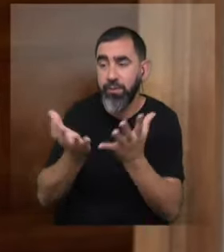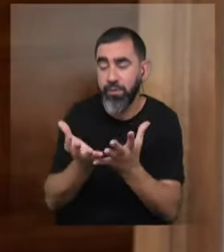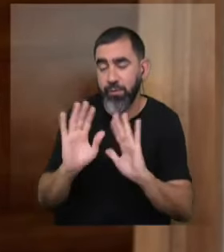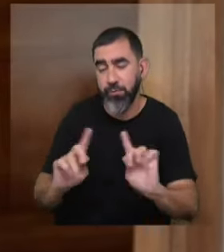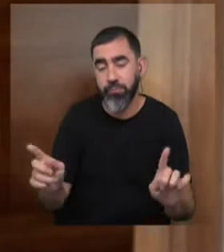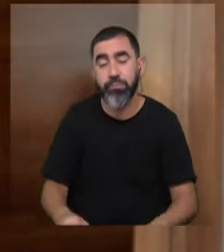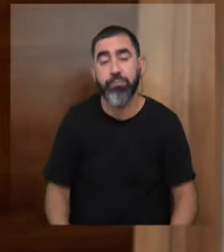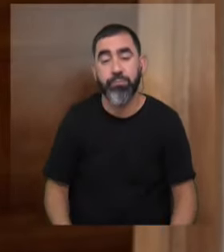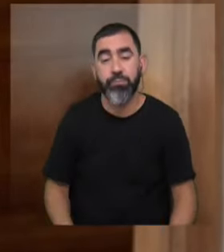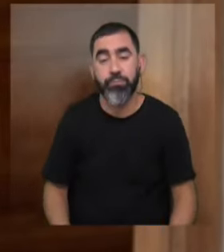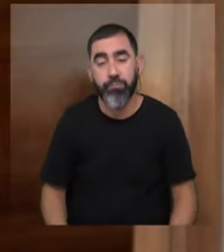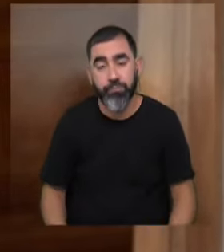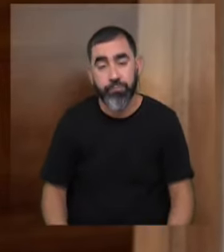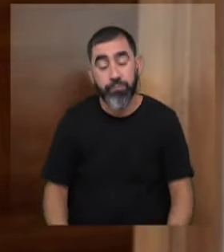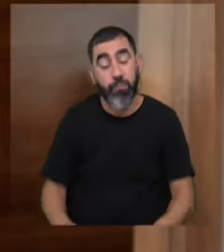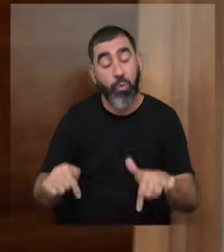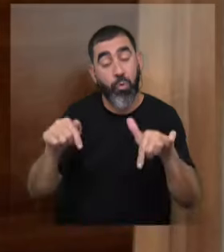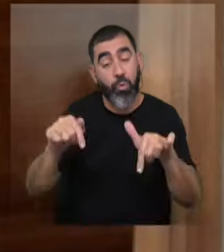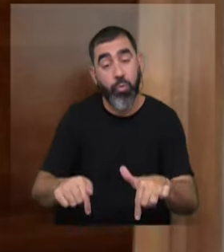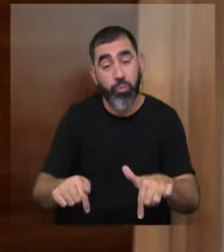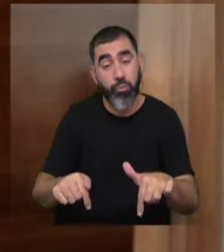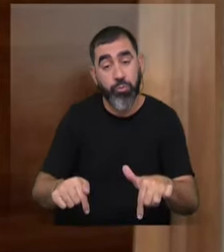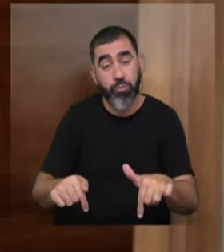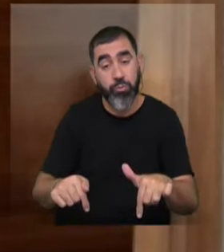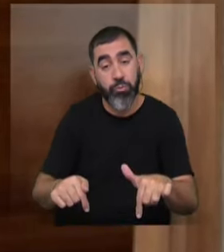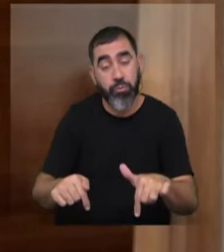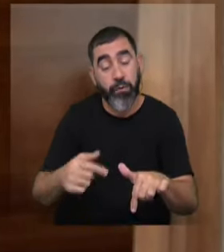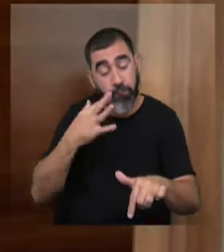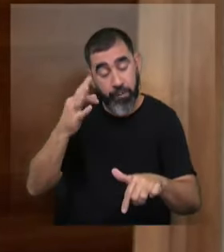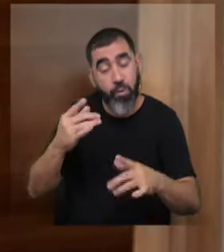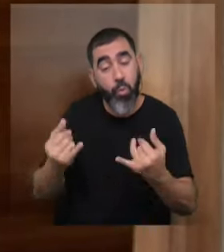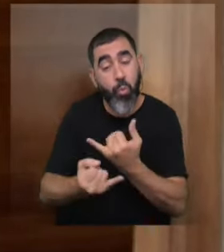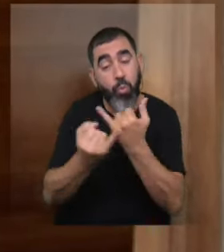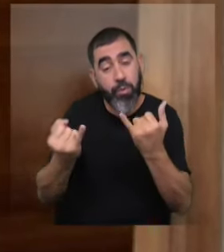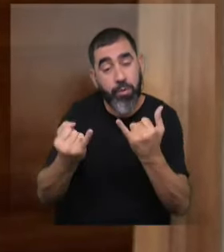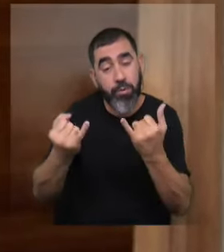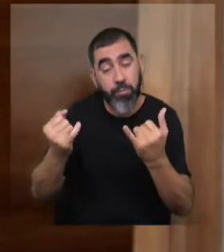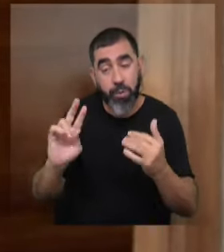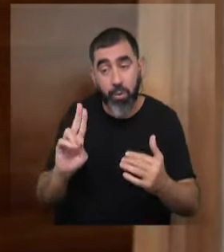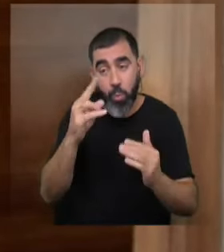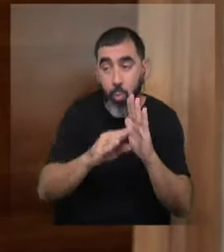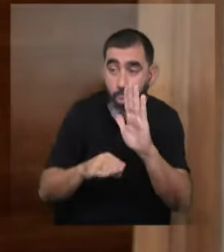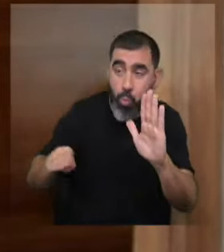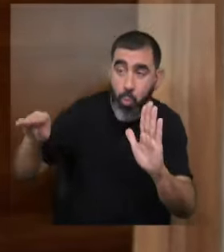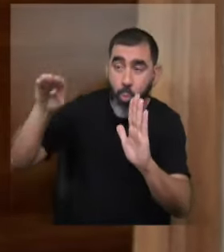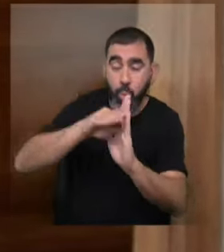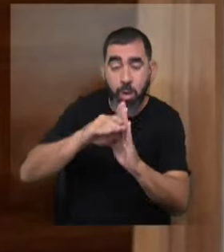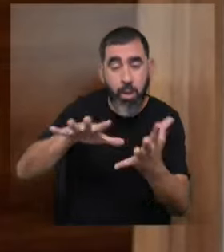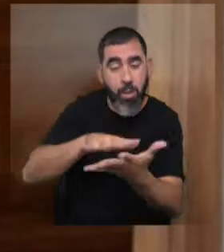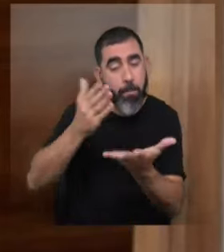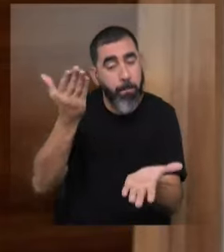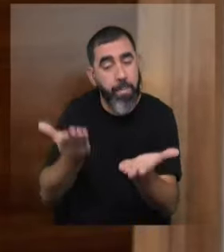ranking mundial. Así que hoy nos jugamos colocar a nuestro país en el sitial